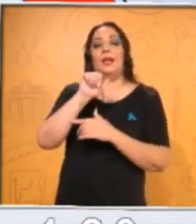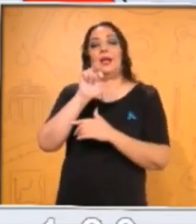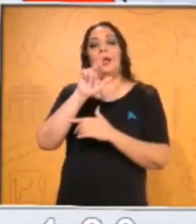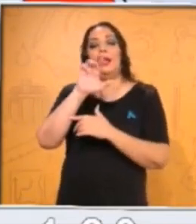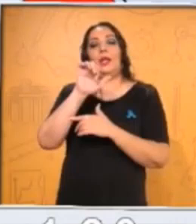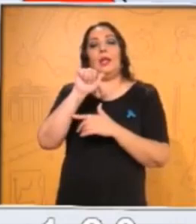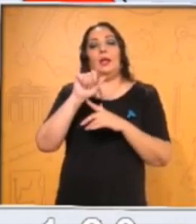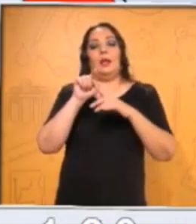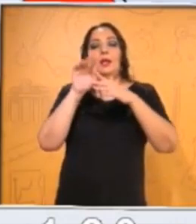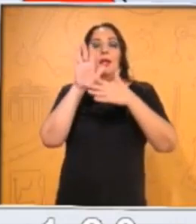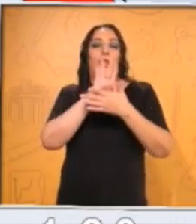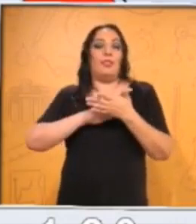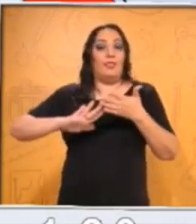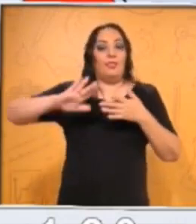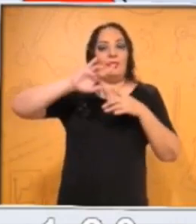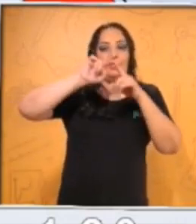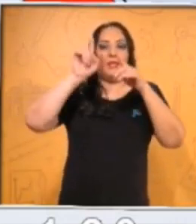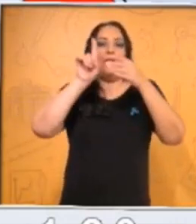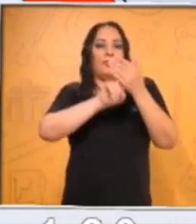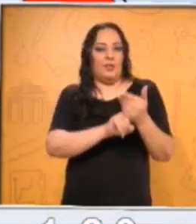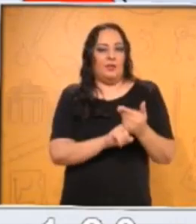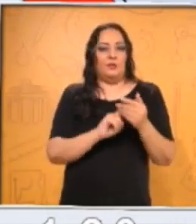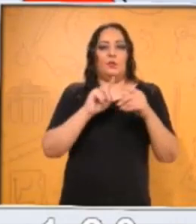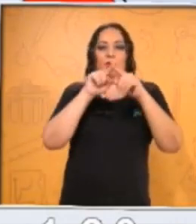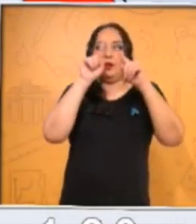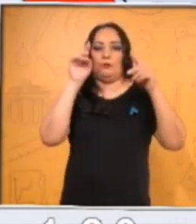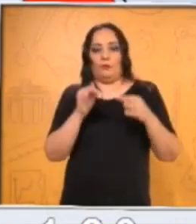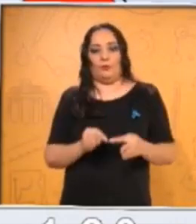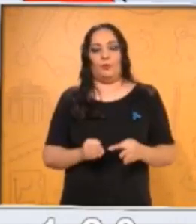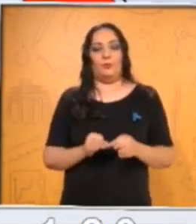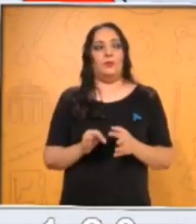altura, base por altura